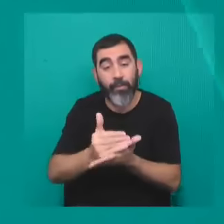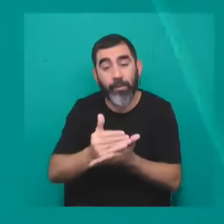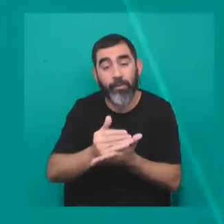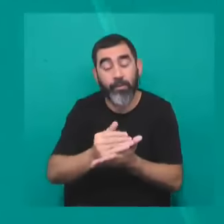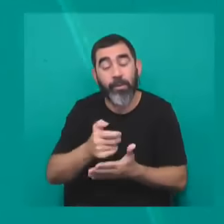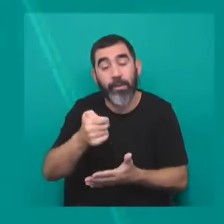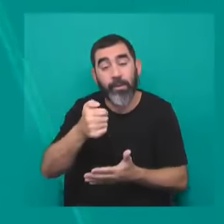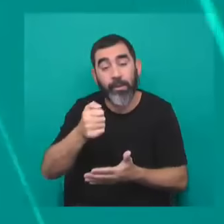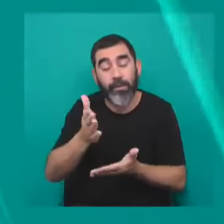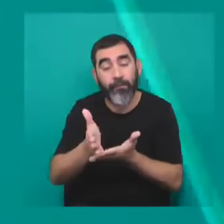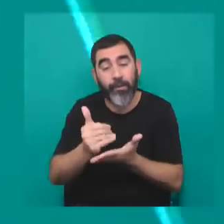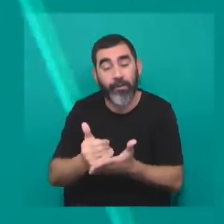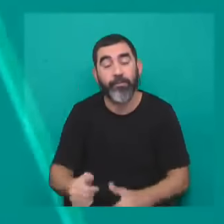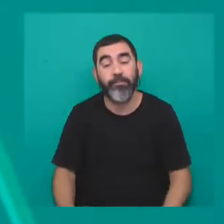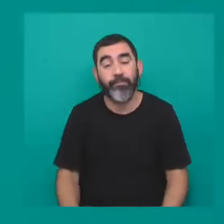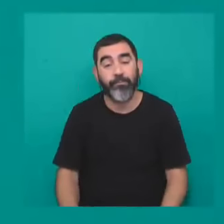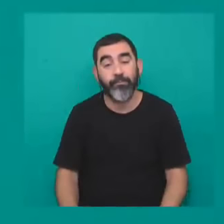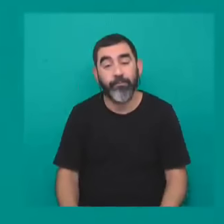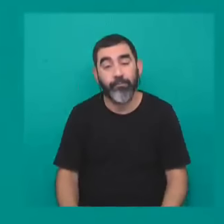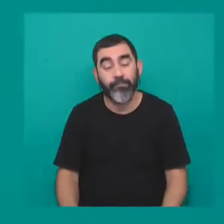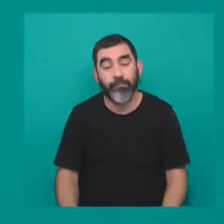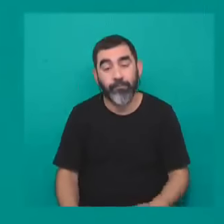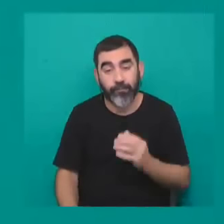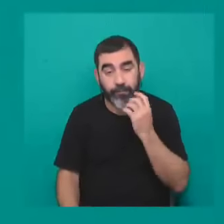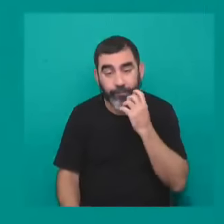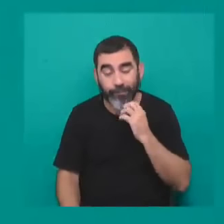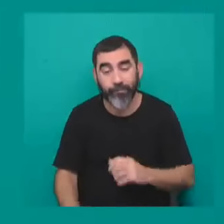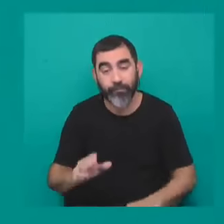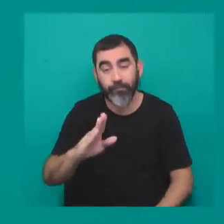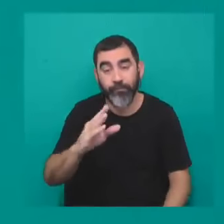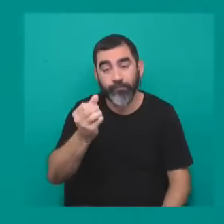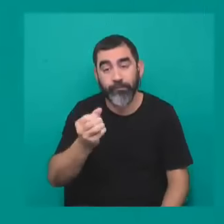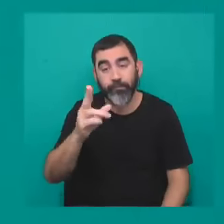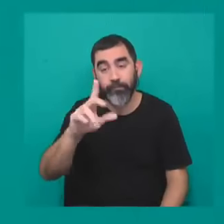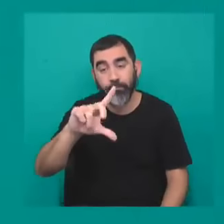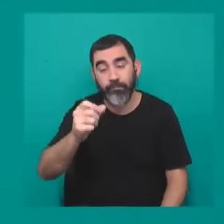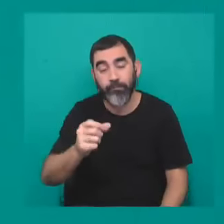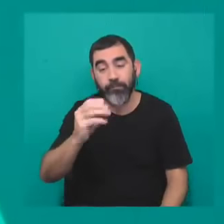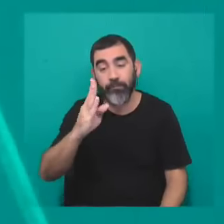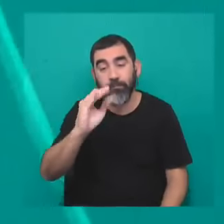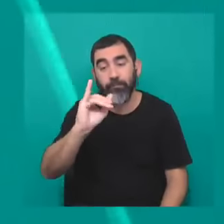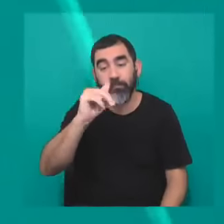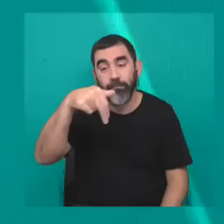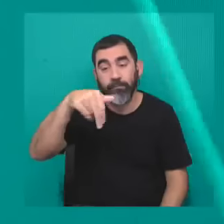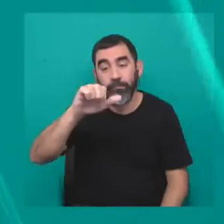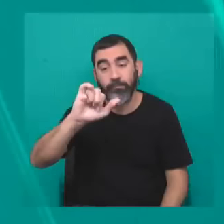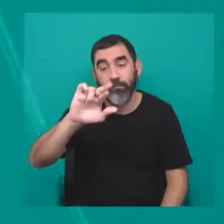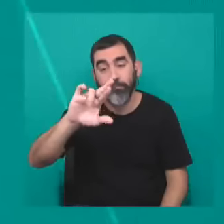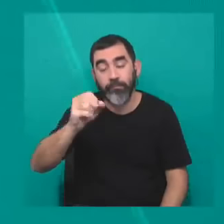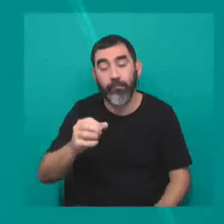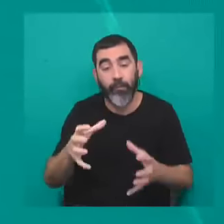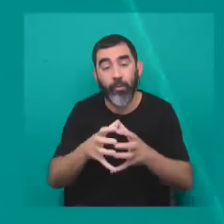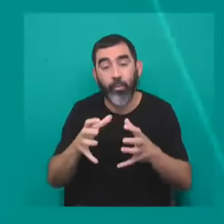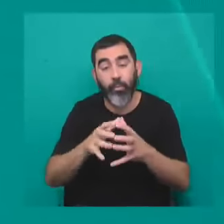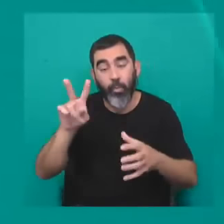Rivera para dar su posición y estamos en en contacto en estos momentos con Paula piñeiro quien es integrante del colectivo de mujeres indígenas un